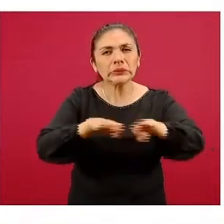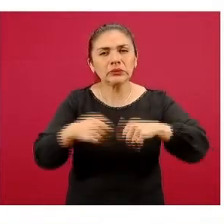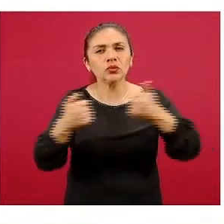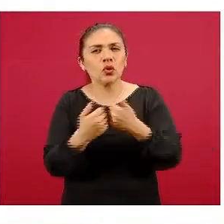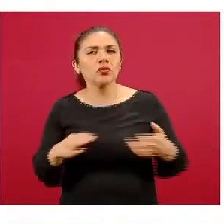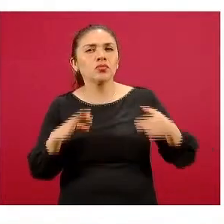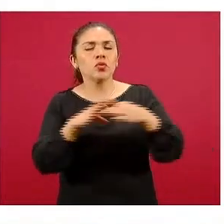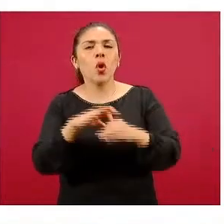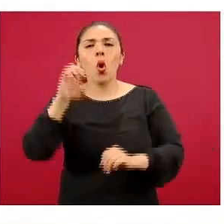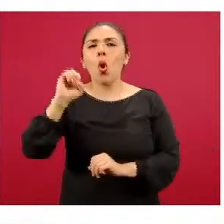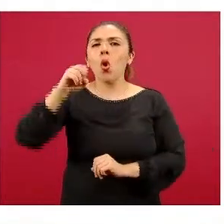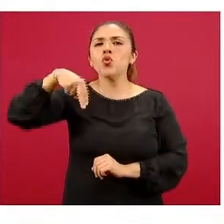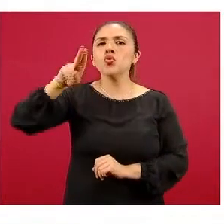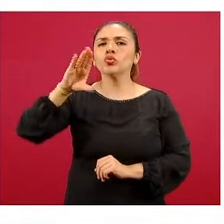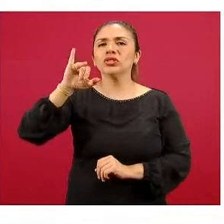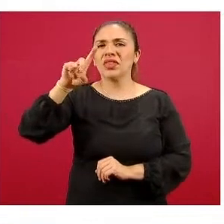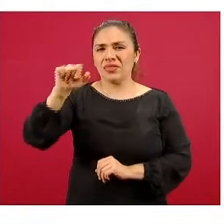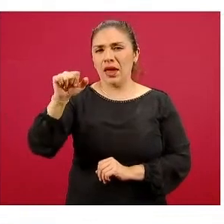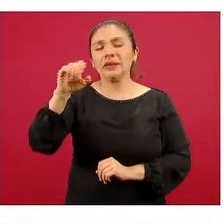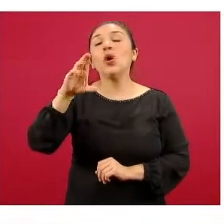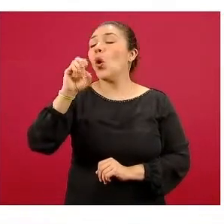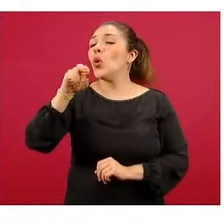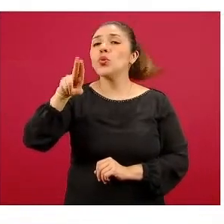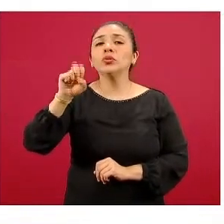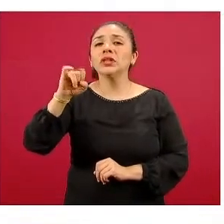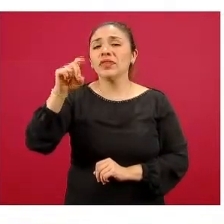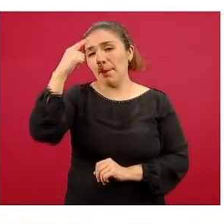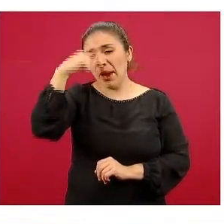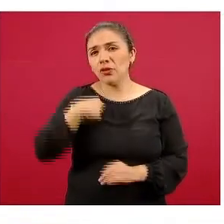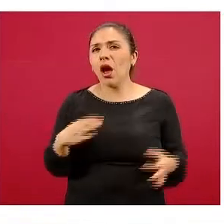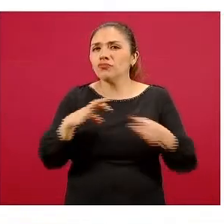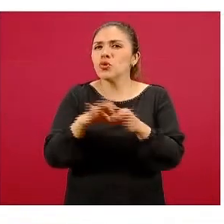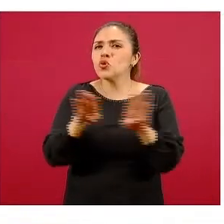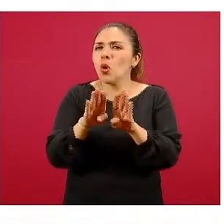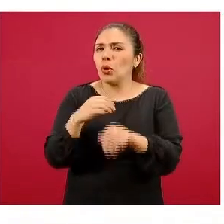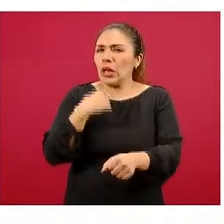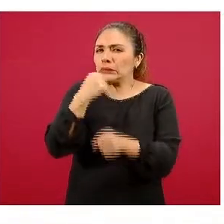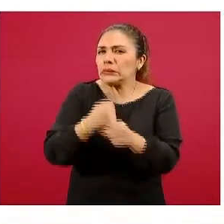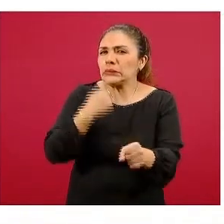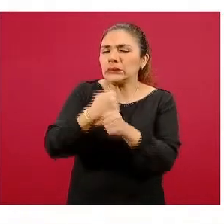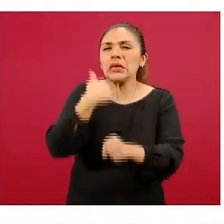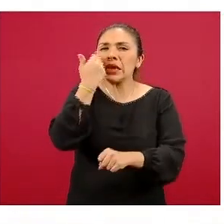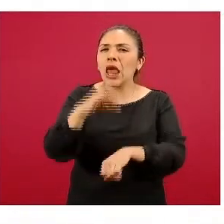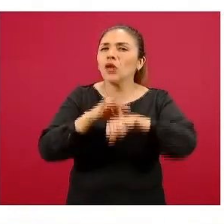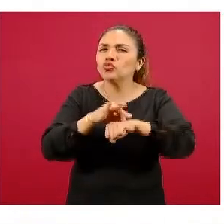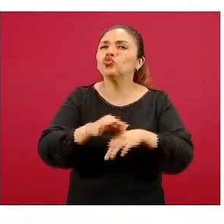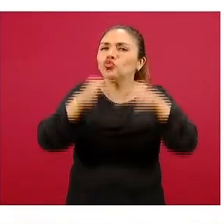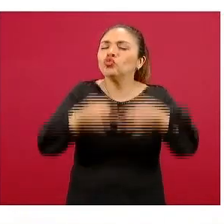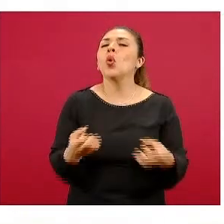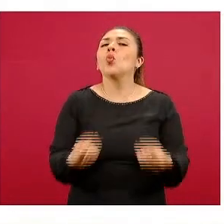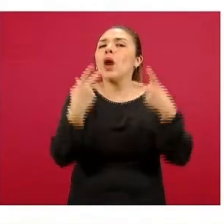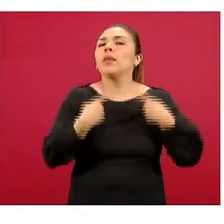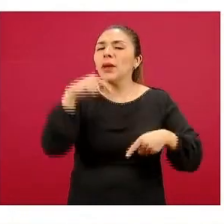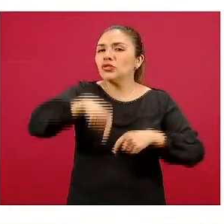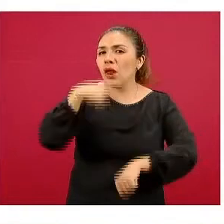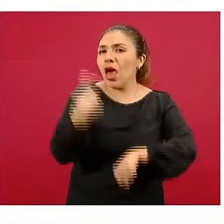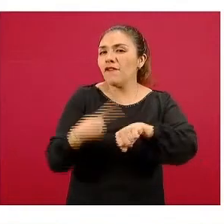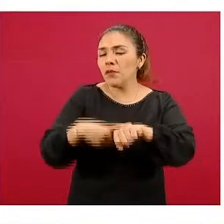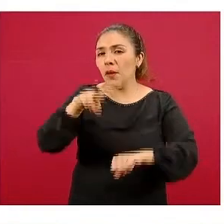coordinación con ONU-SIDA para tener un modelo que se acerque más a lo que consideramos es la carga que existe en nuestro